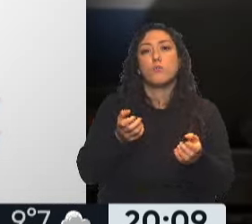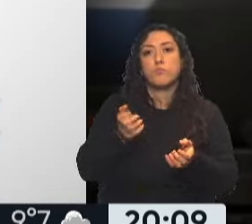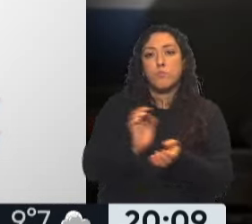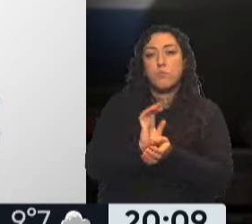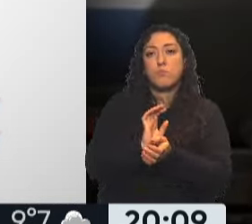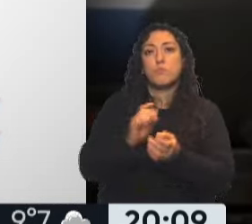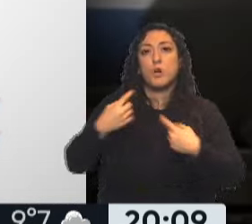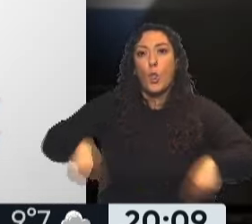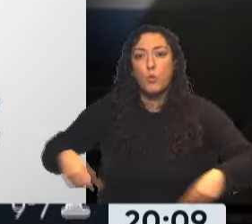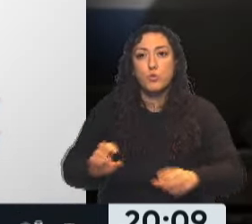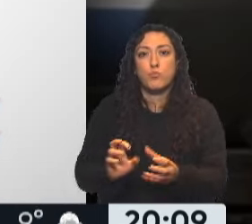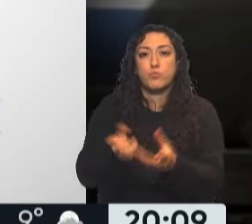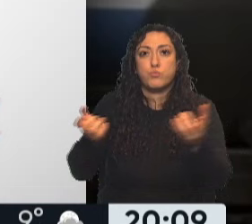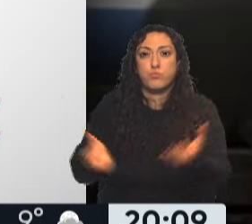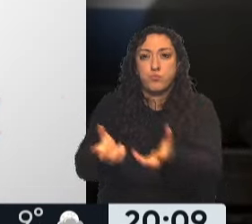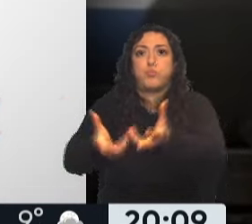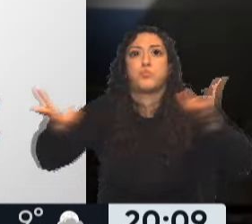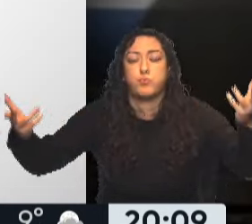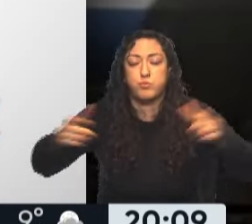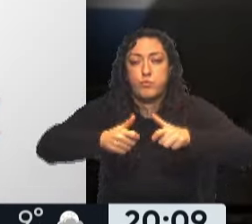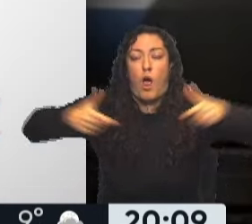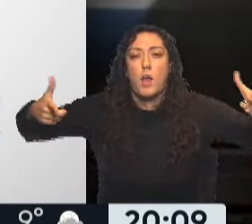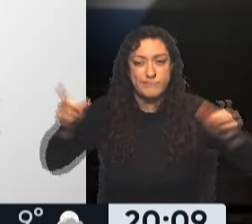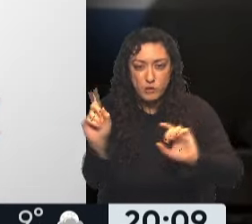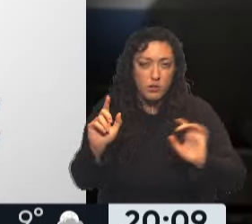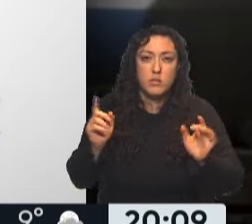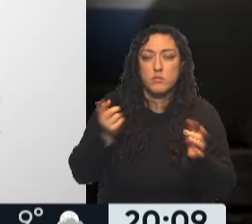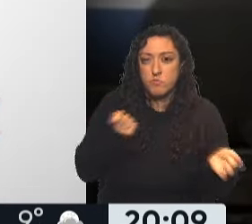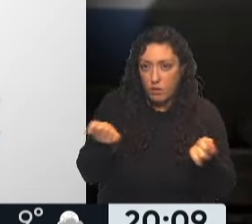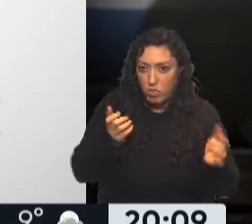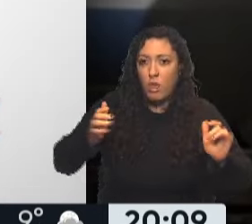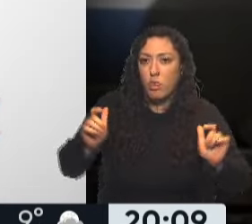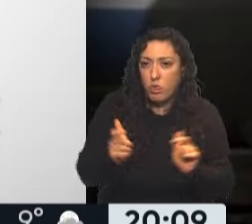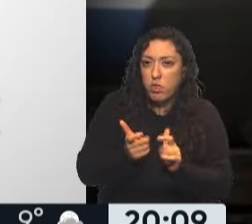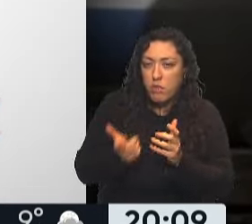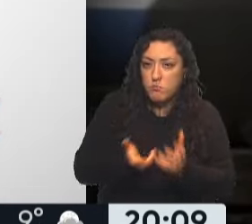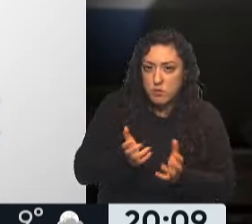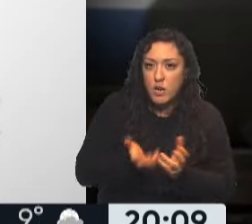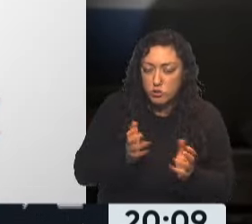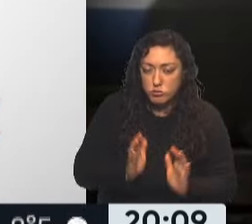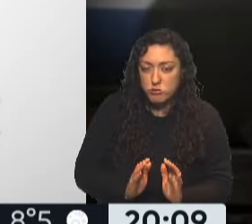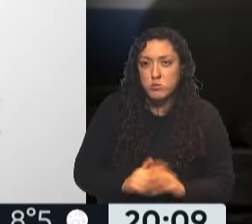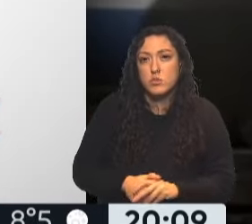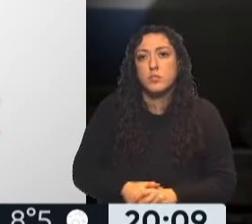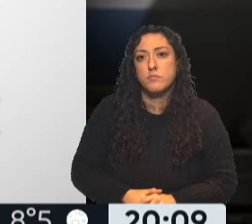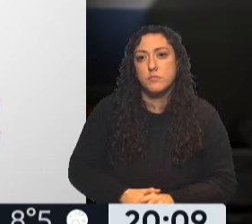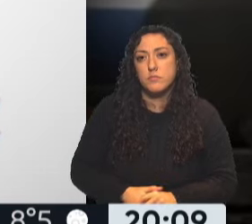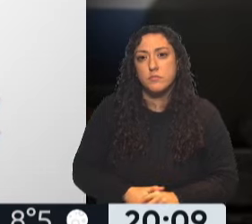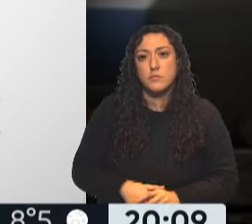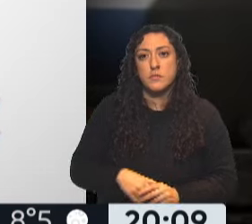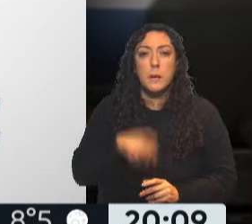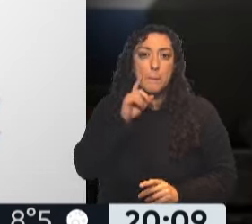de producto lo que permite contener dice este comunicado la situación y evitar el riesgo de propagación